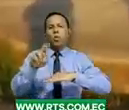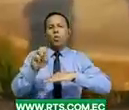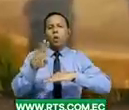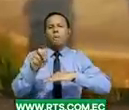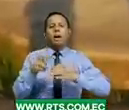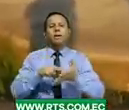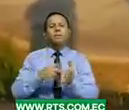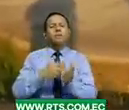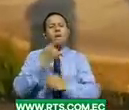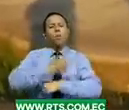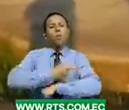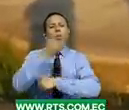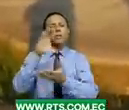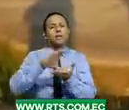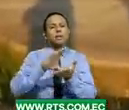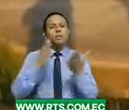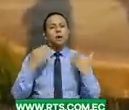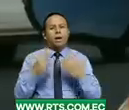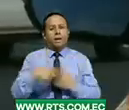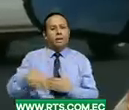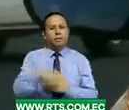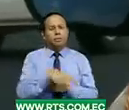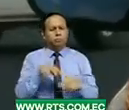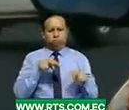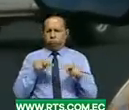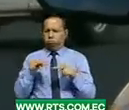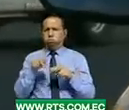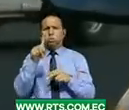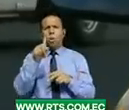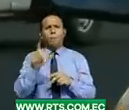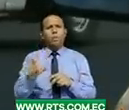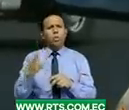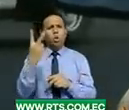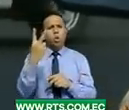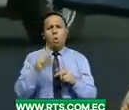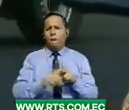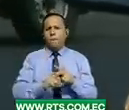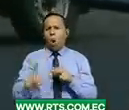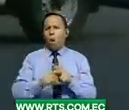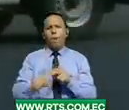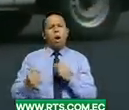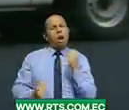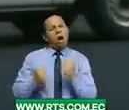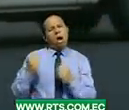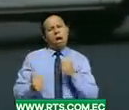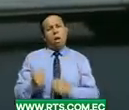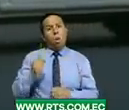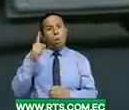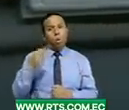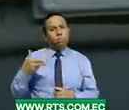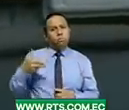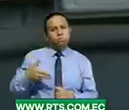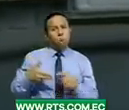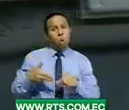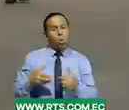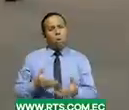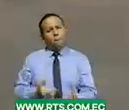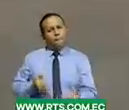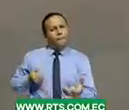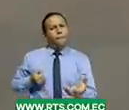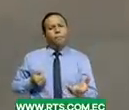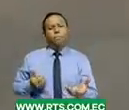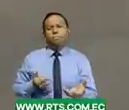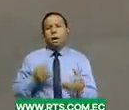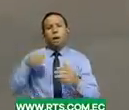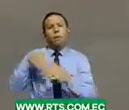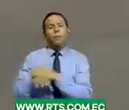Urdesa Central, en Guayaquil, donde vieron correr a dos hombres. Uno portaba una pistola y otro algo que parecía un fusil, y se subieron